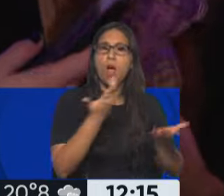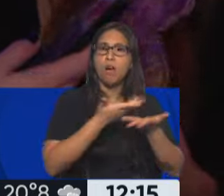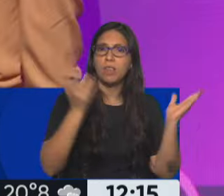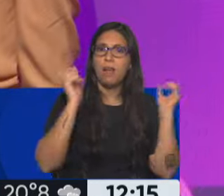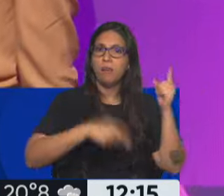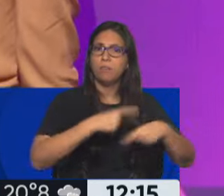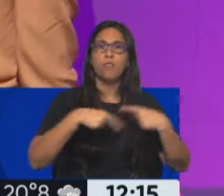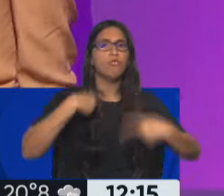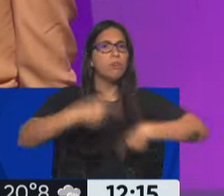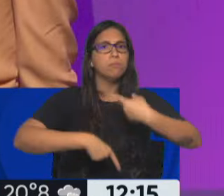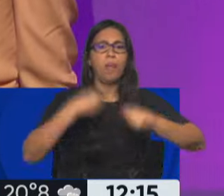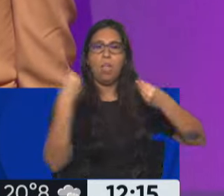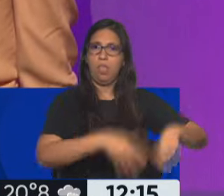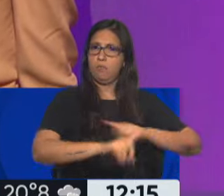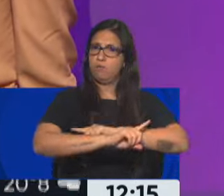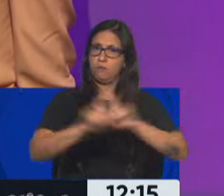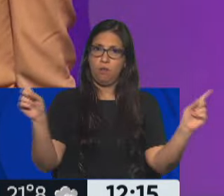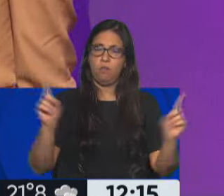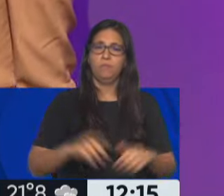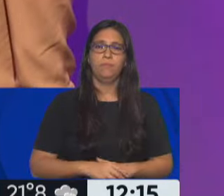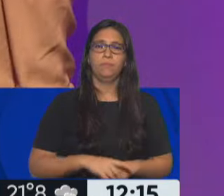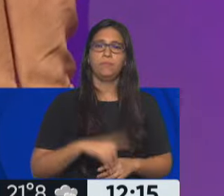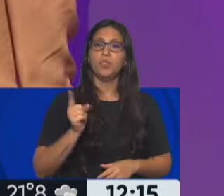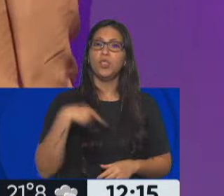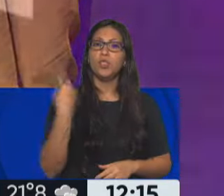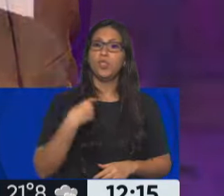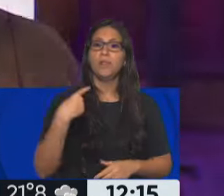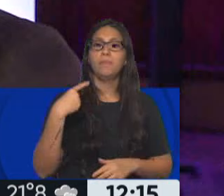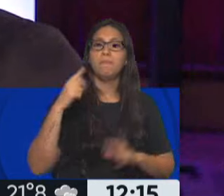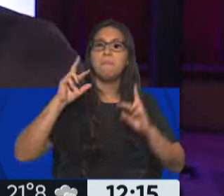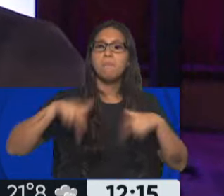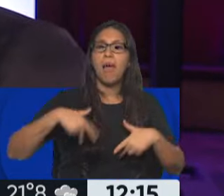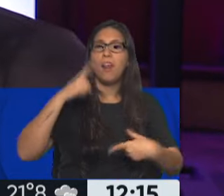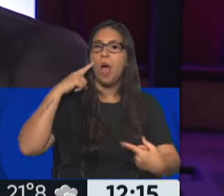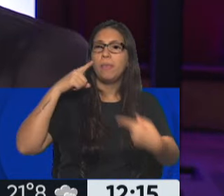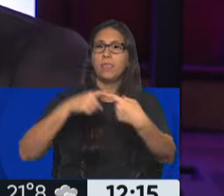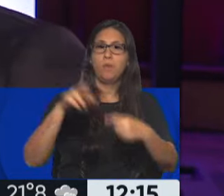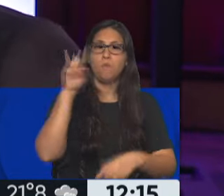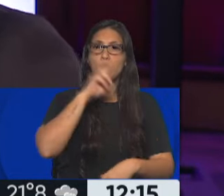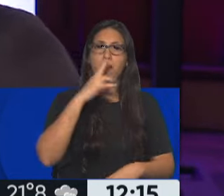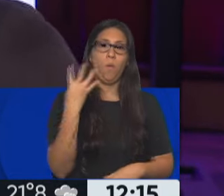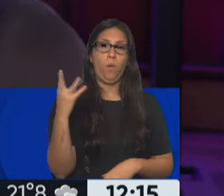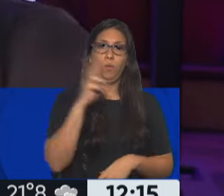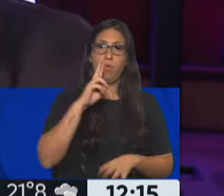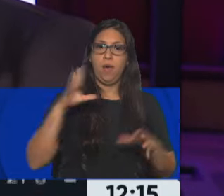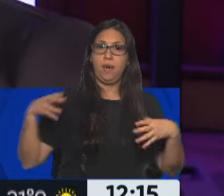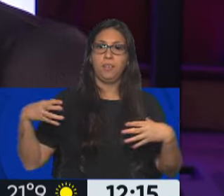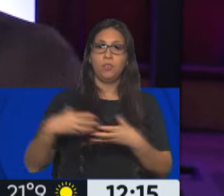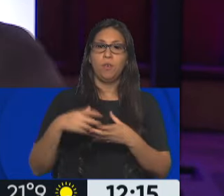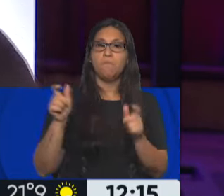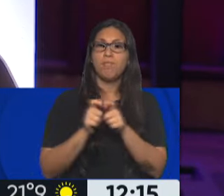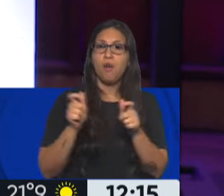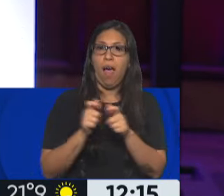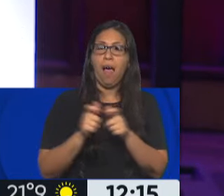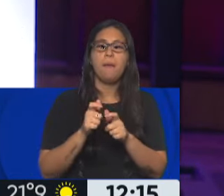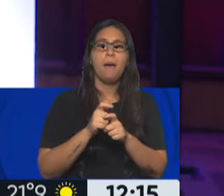y no vamos a bajar los brazos. Nosotras hacemos un programa sobre todo dedicado a las mujeres, somos cuatro mujeres tratando de